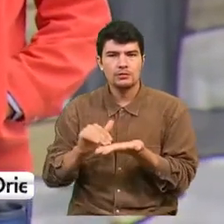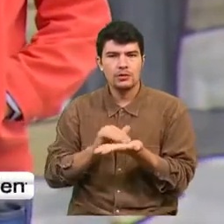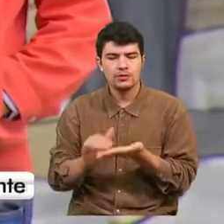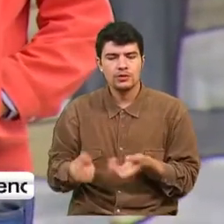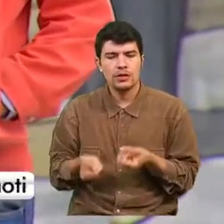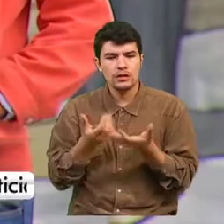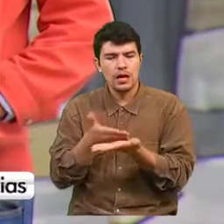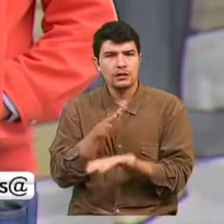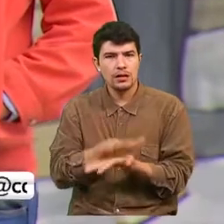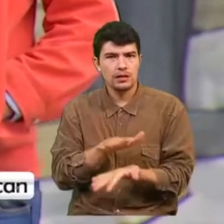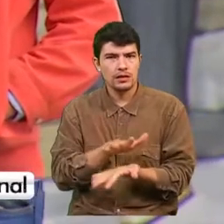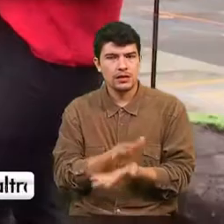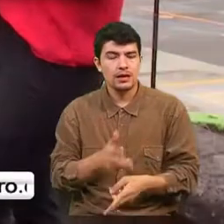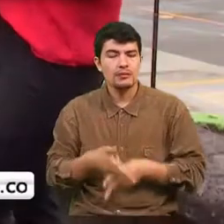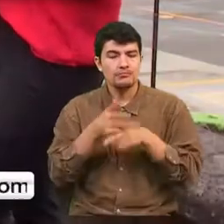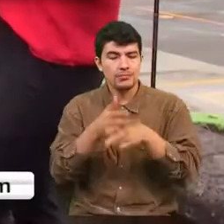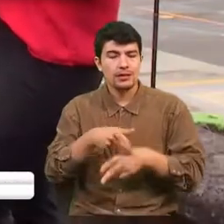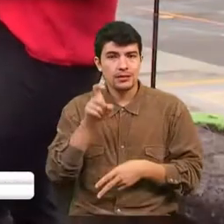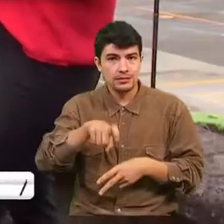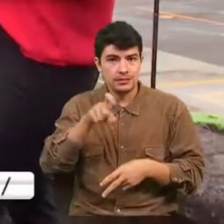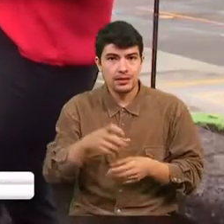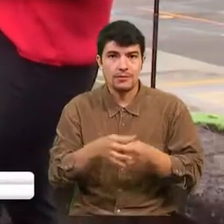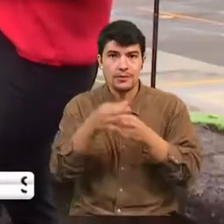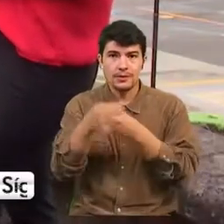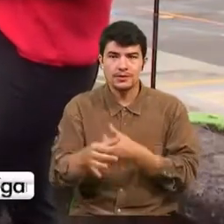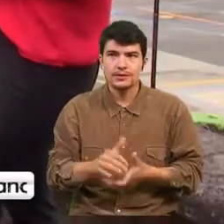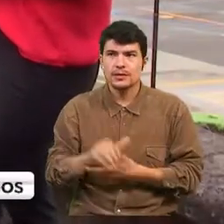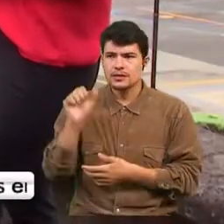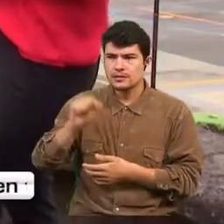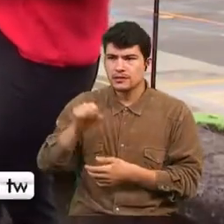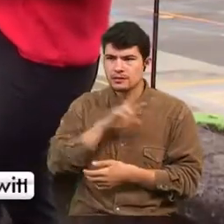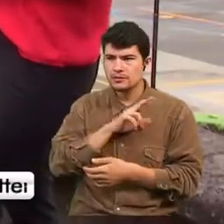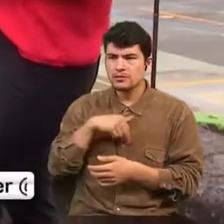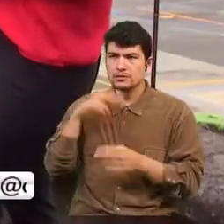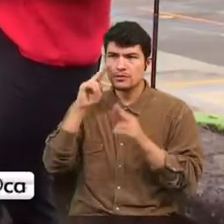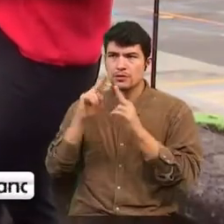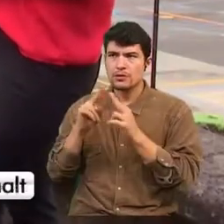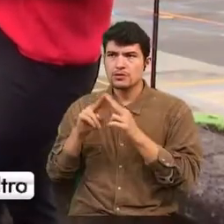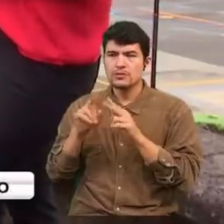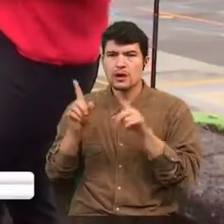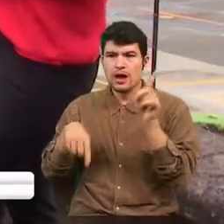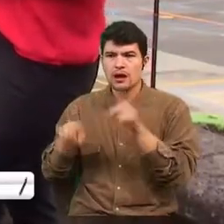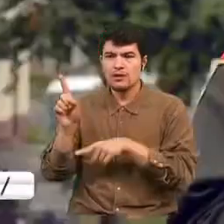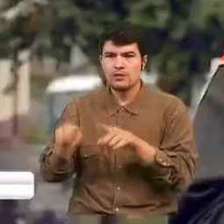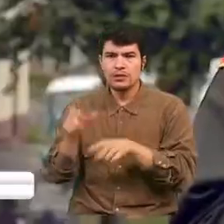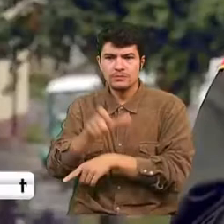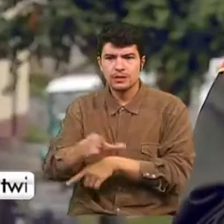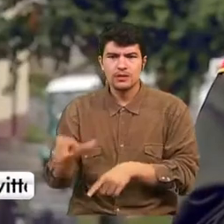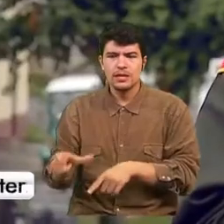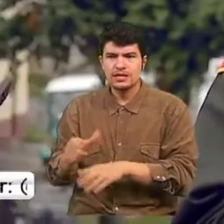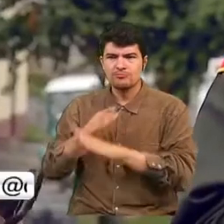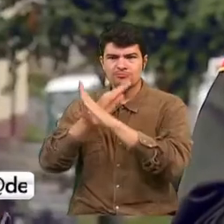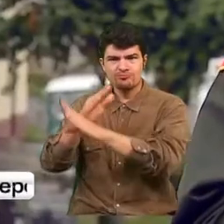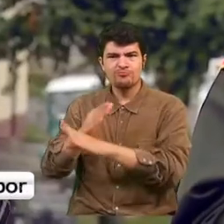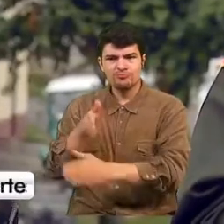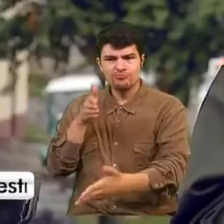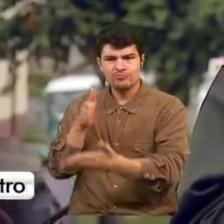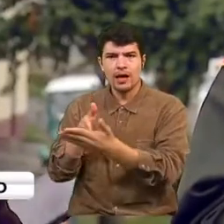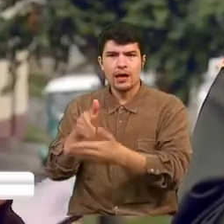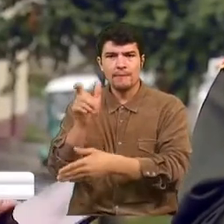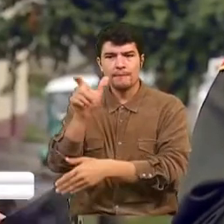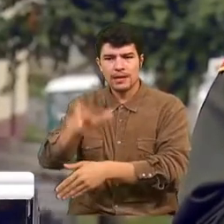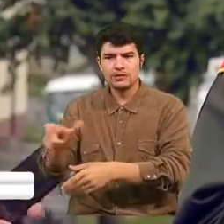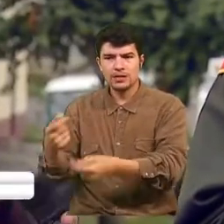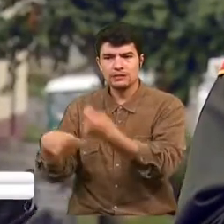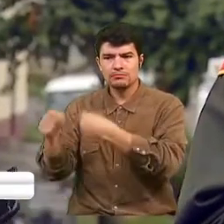tranquilidad y seguridad que necesita este municipio. Coronel, precisamente hemos conocido de varios golpes que ya ha dado la Policía Nacional al tema del microtráfico, el narcomenudeo